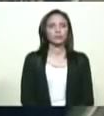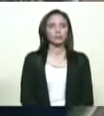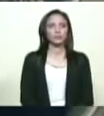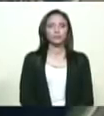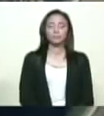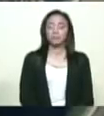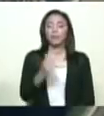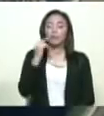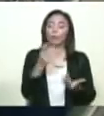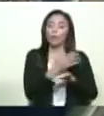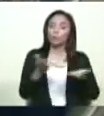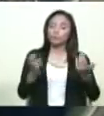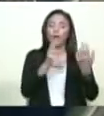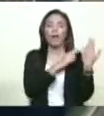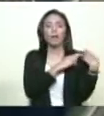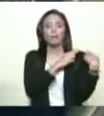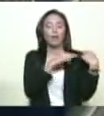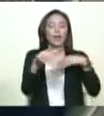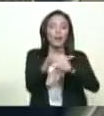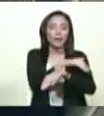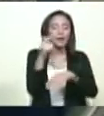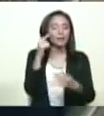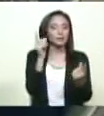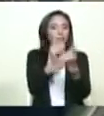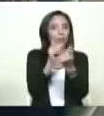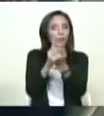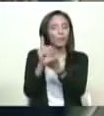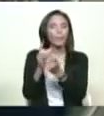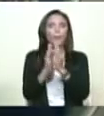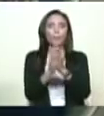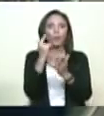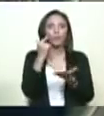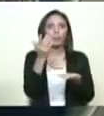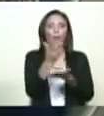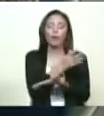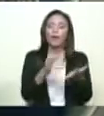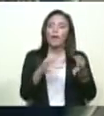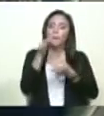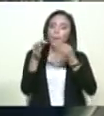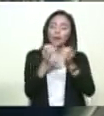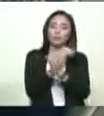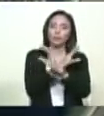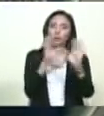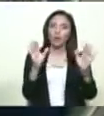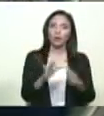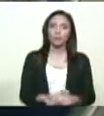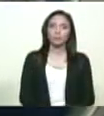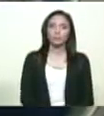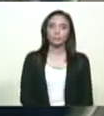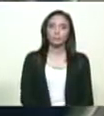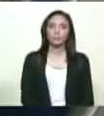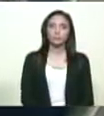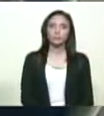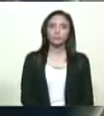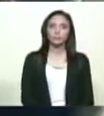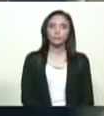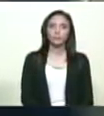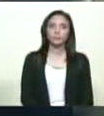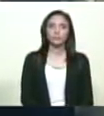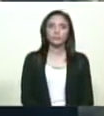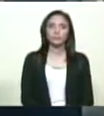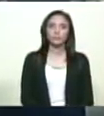de calle por favor toma el micrófono este tema es muy importante tiene que ver este tema león heredia